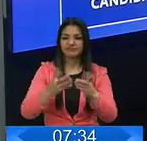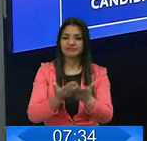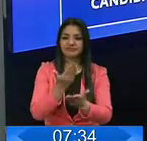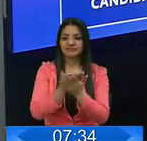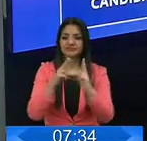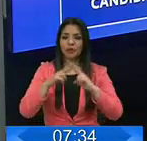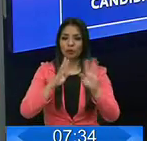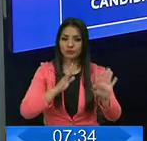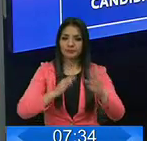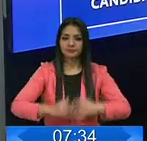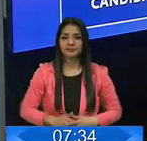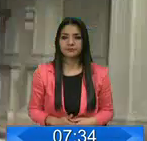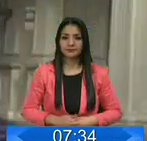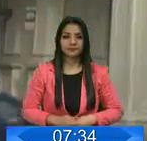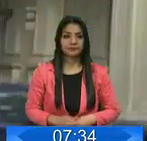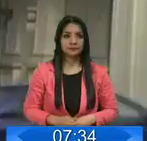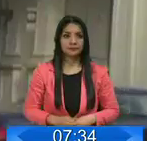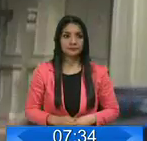más.